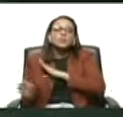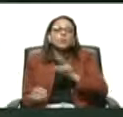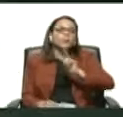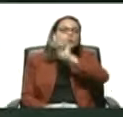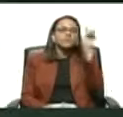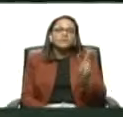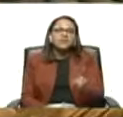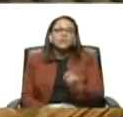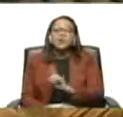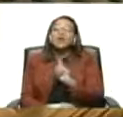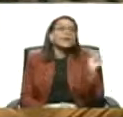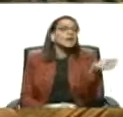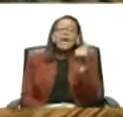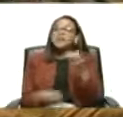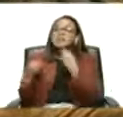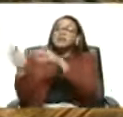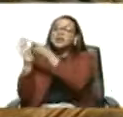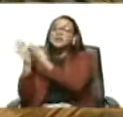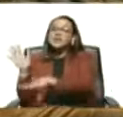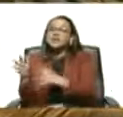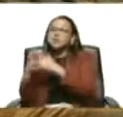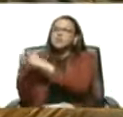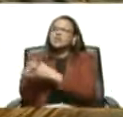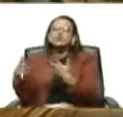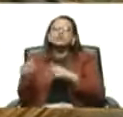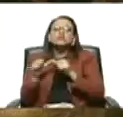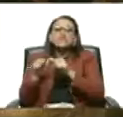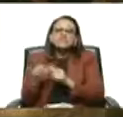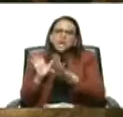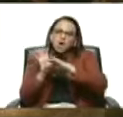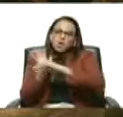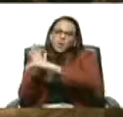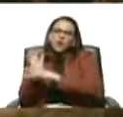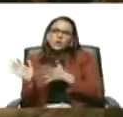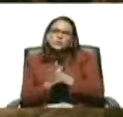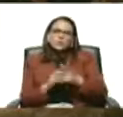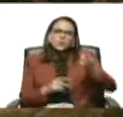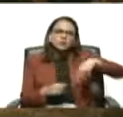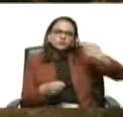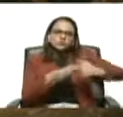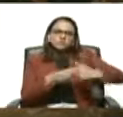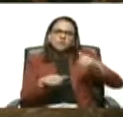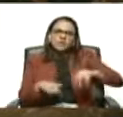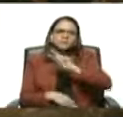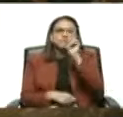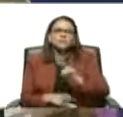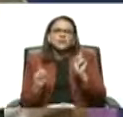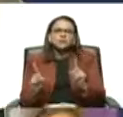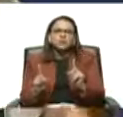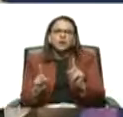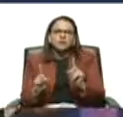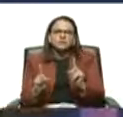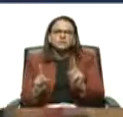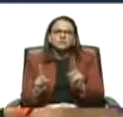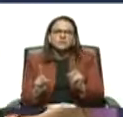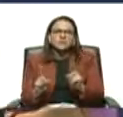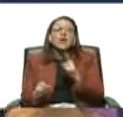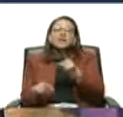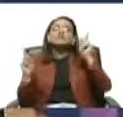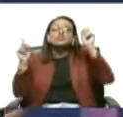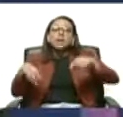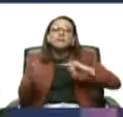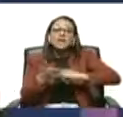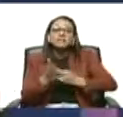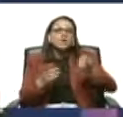los Estados Unidos a robarse los recursos energéticos de nuestro país. Y eso también es un